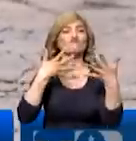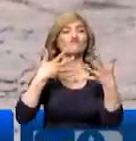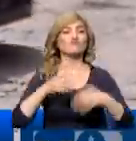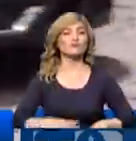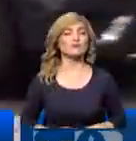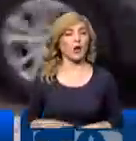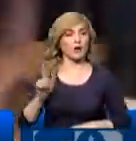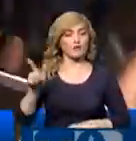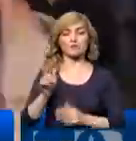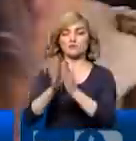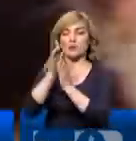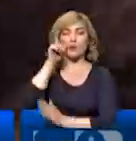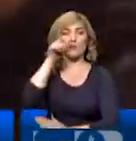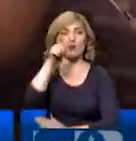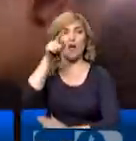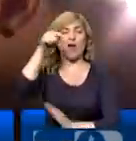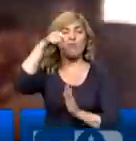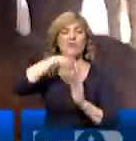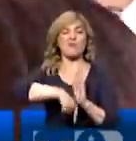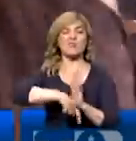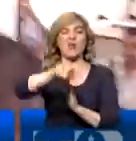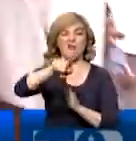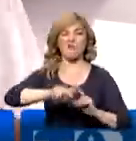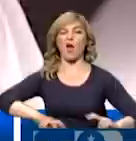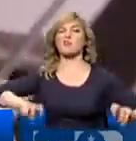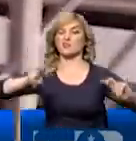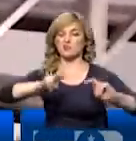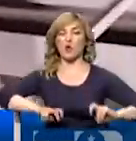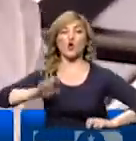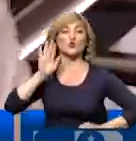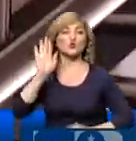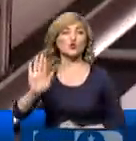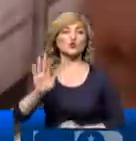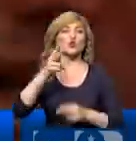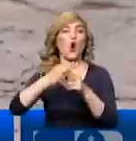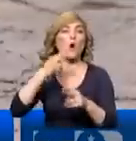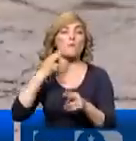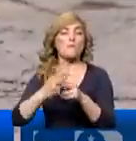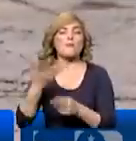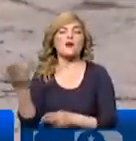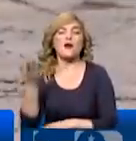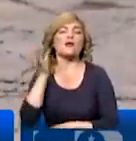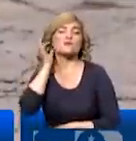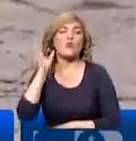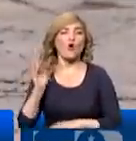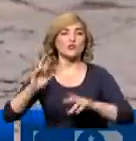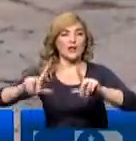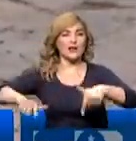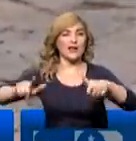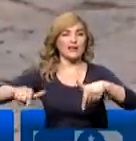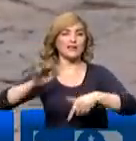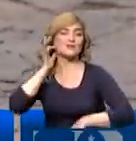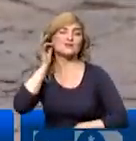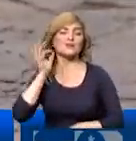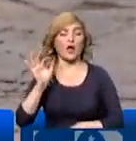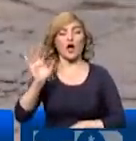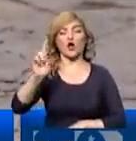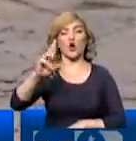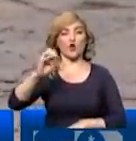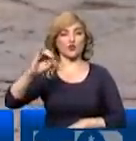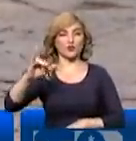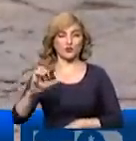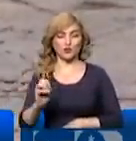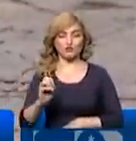Fiscalía investigue a Tuárez, pues supuestamente habría utilizado el nombre de la primera dama, Rocío de Moreno, durante esta trama de tráfico